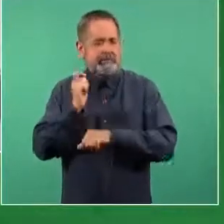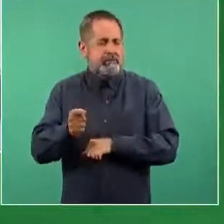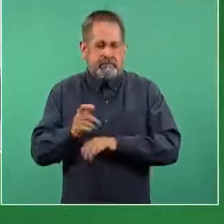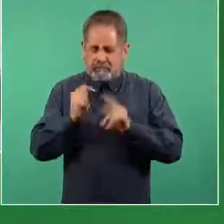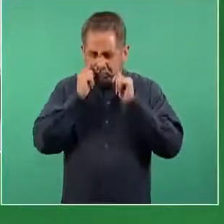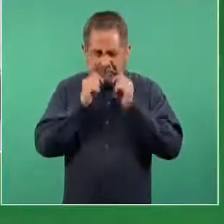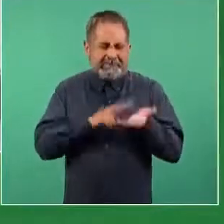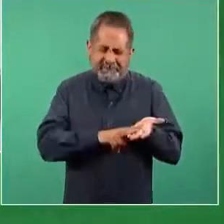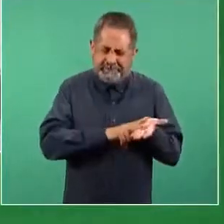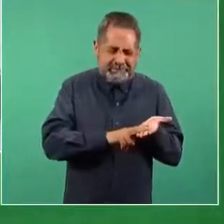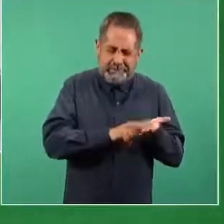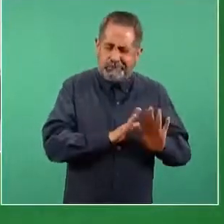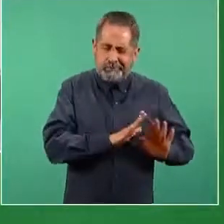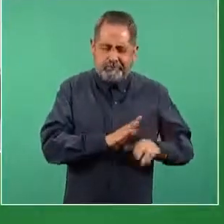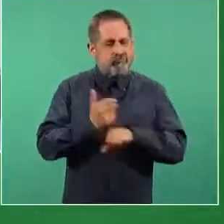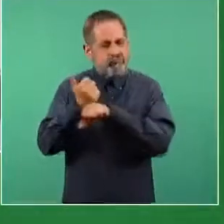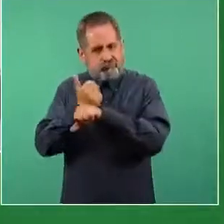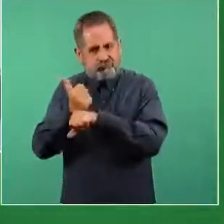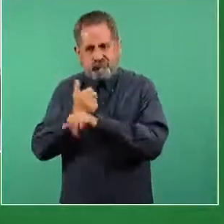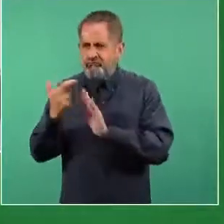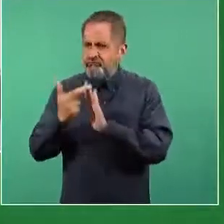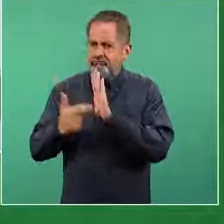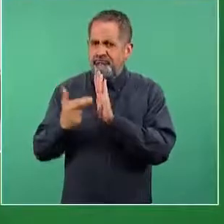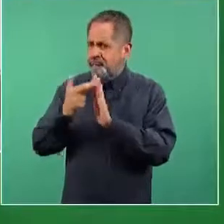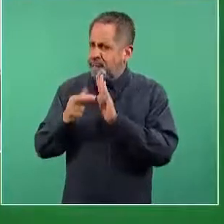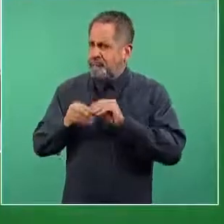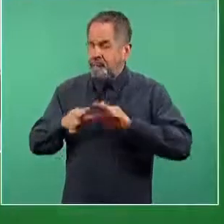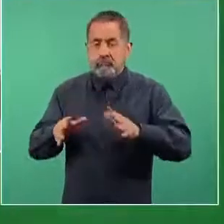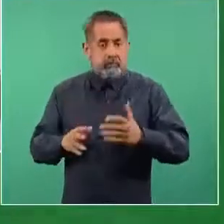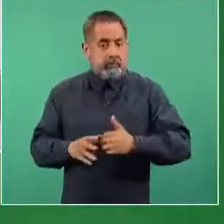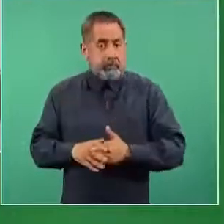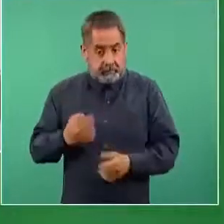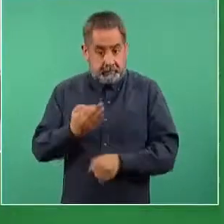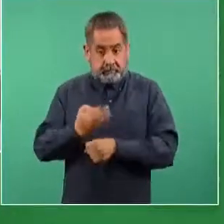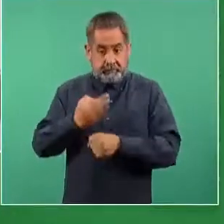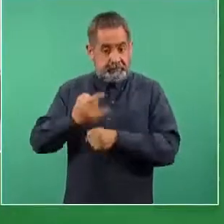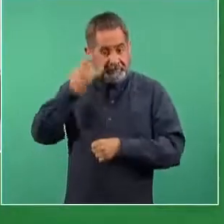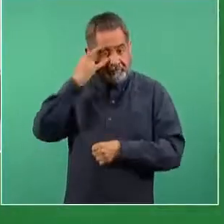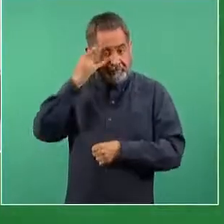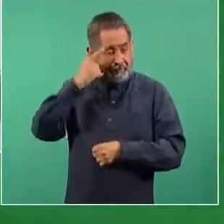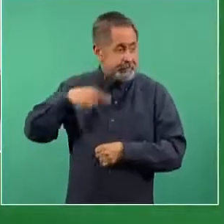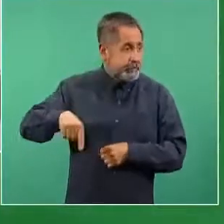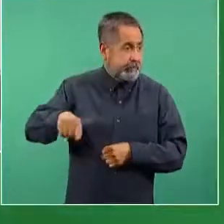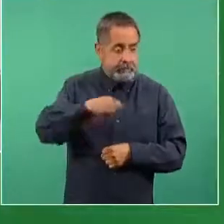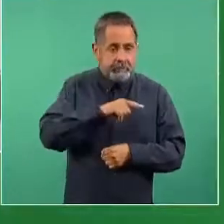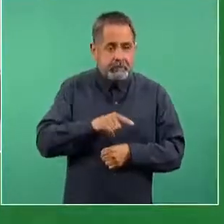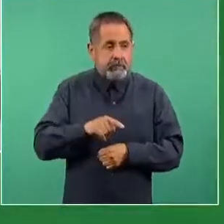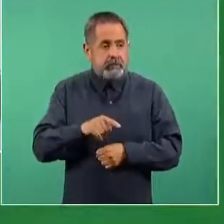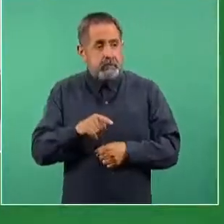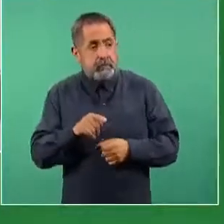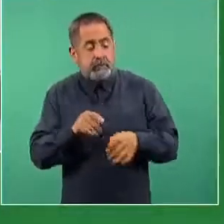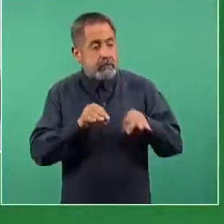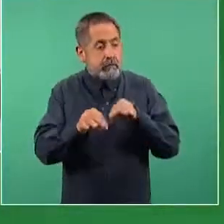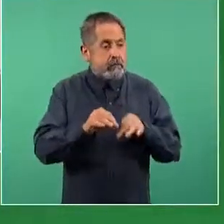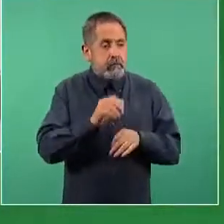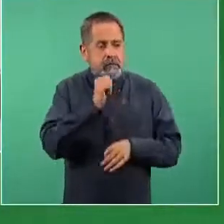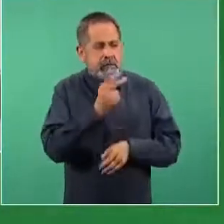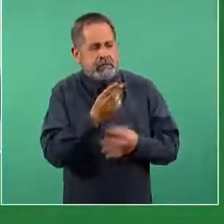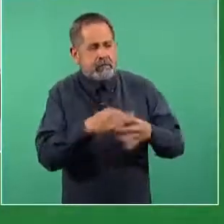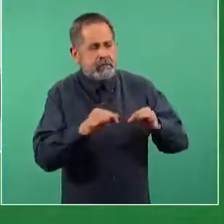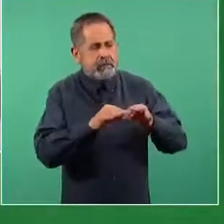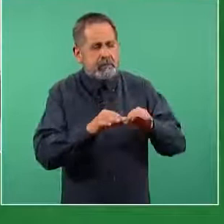semáforo. Al día de hoy en Campeche, ninguna actividad no esencial está